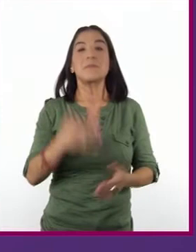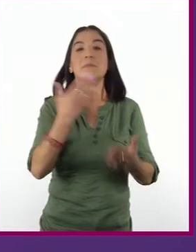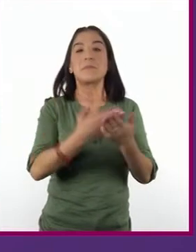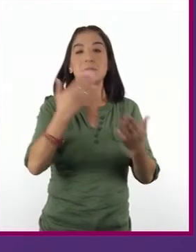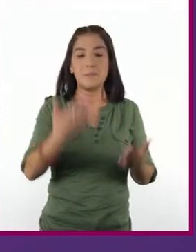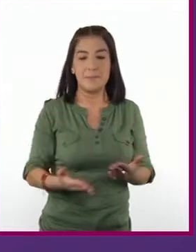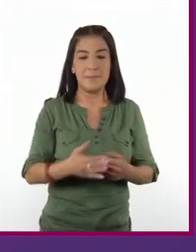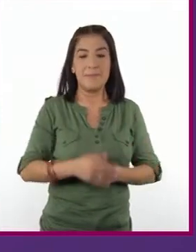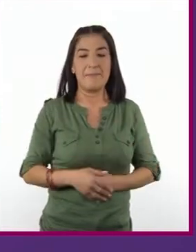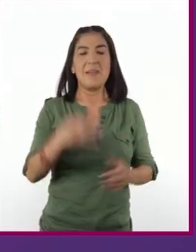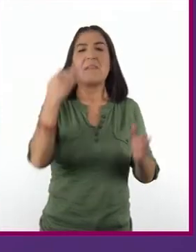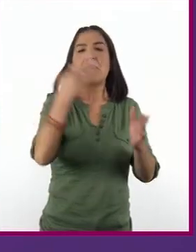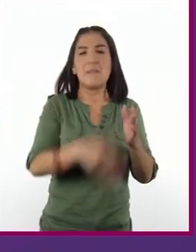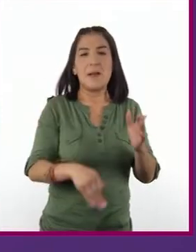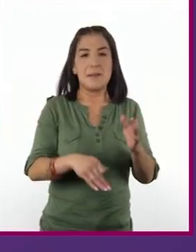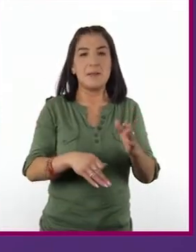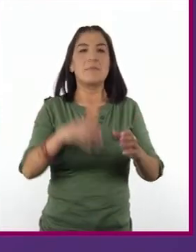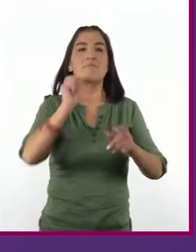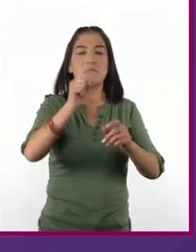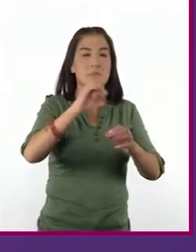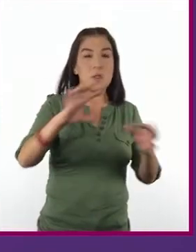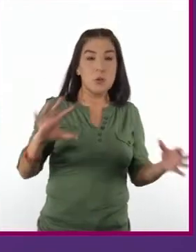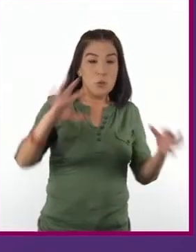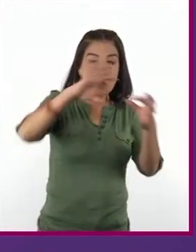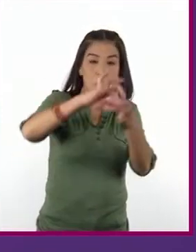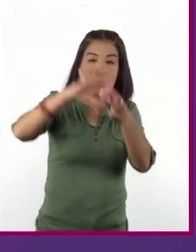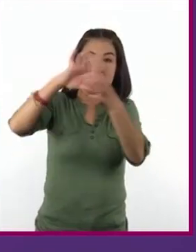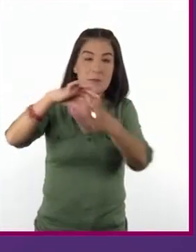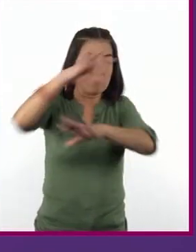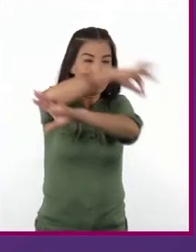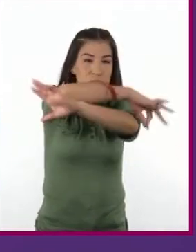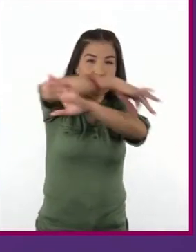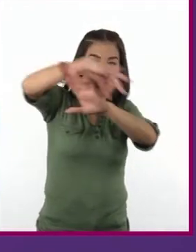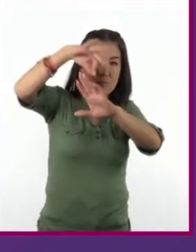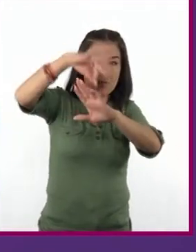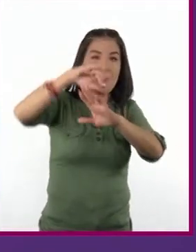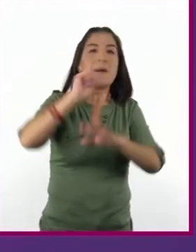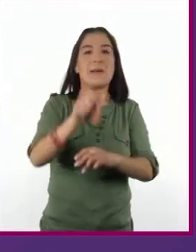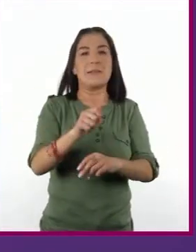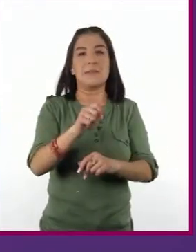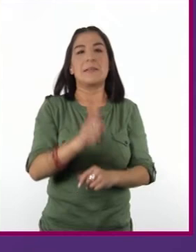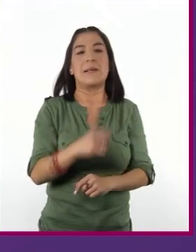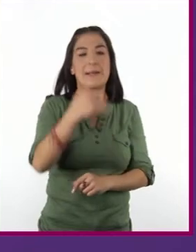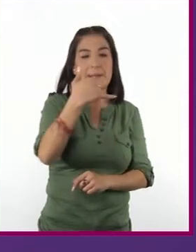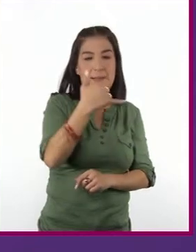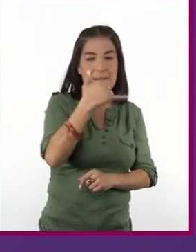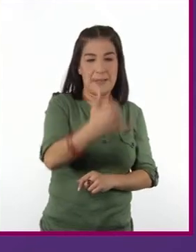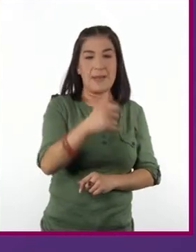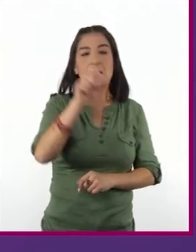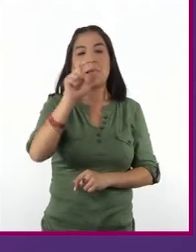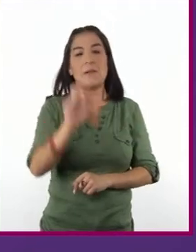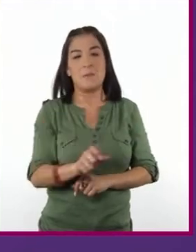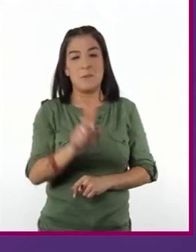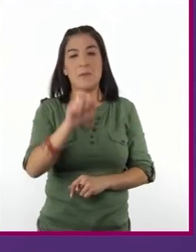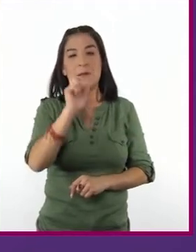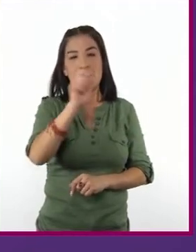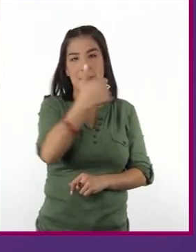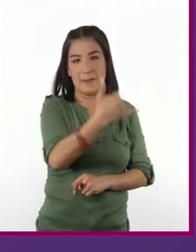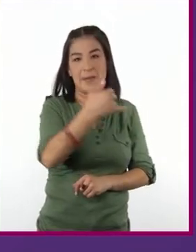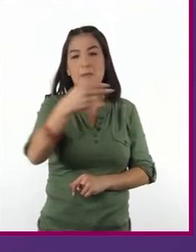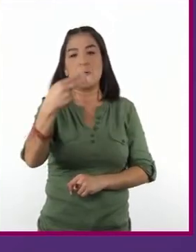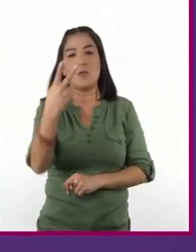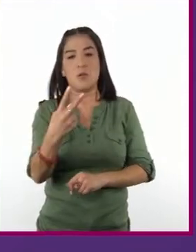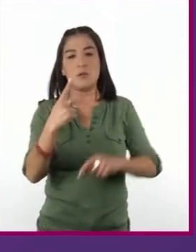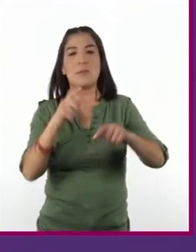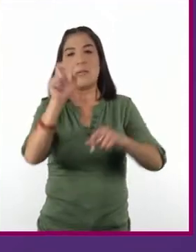Ahora, lo que nos falta es unir los puntos para obtener la gráfica de y igual a 2x más 1. Si observamos, es